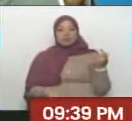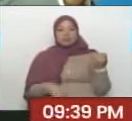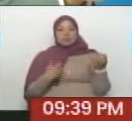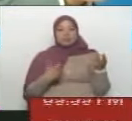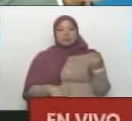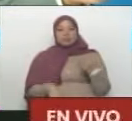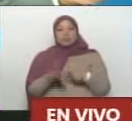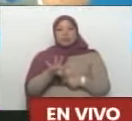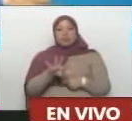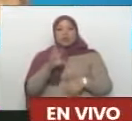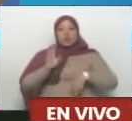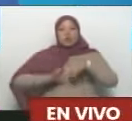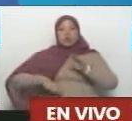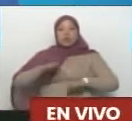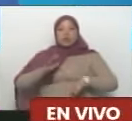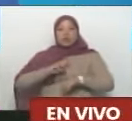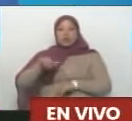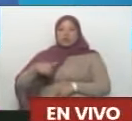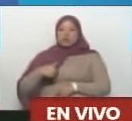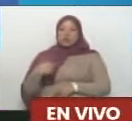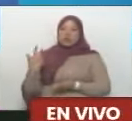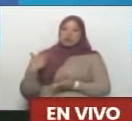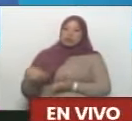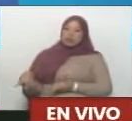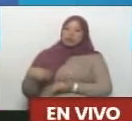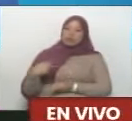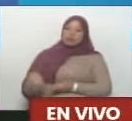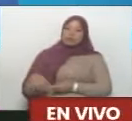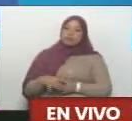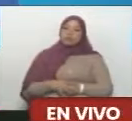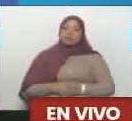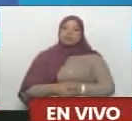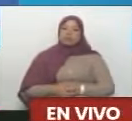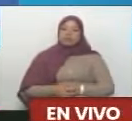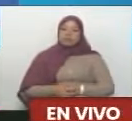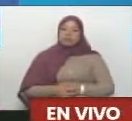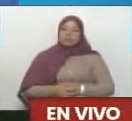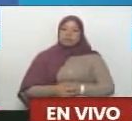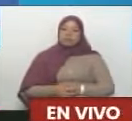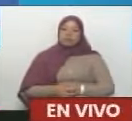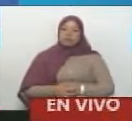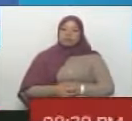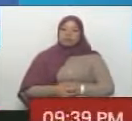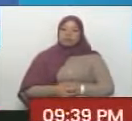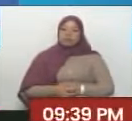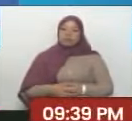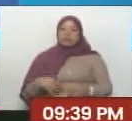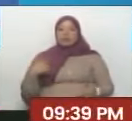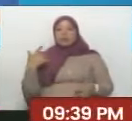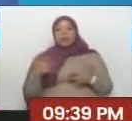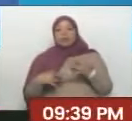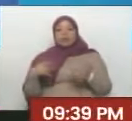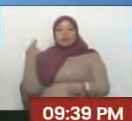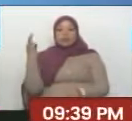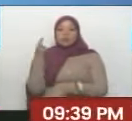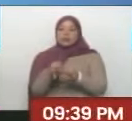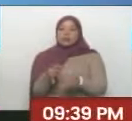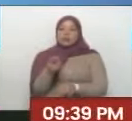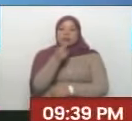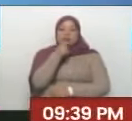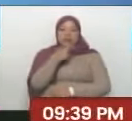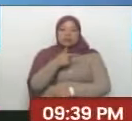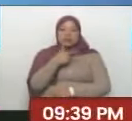los cuatro, los tambores y nuestro baile. Los tamunangueros. ¡Aprobado! Y ahora